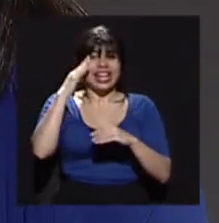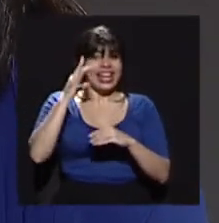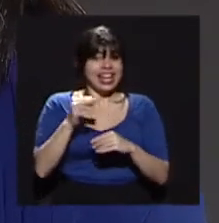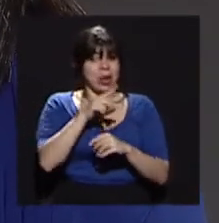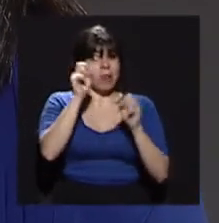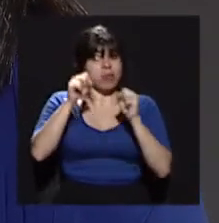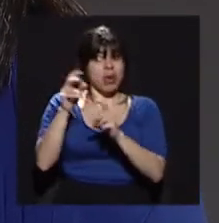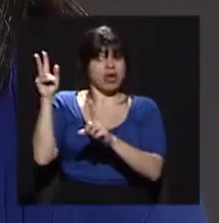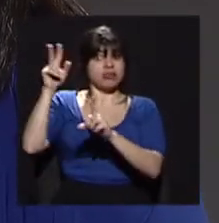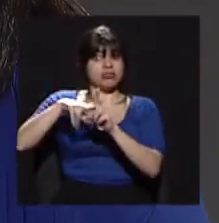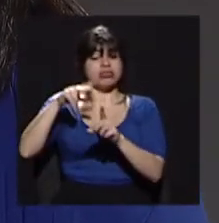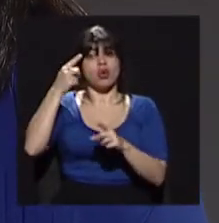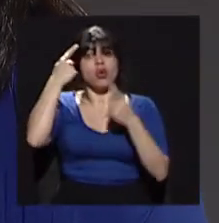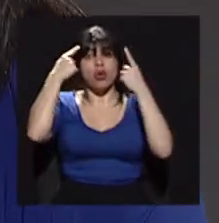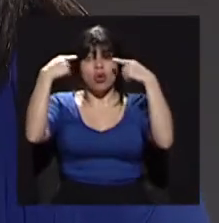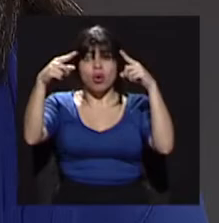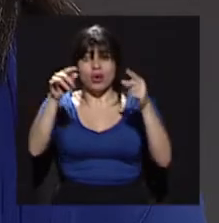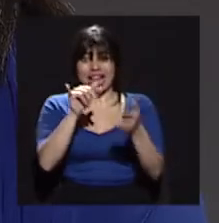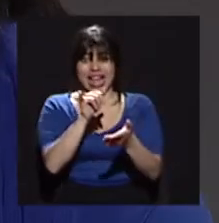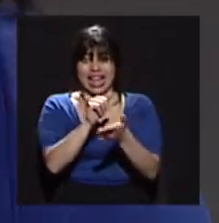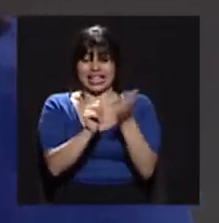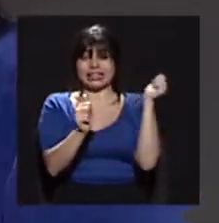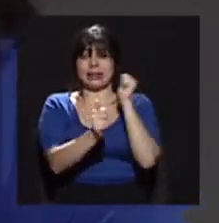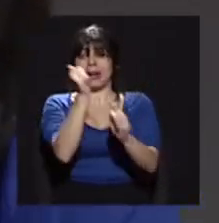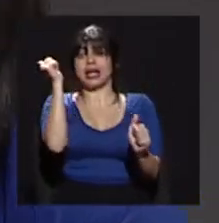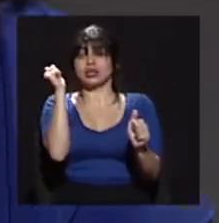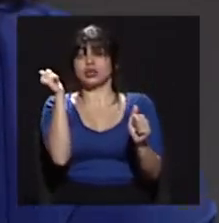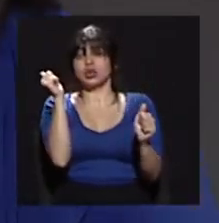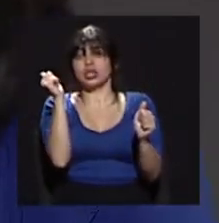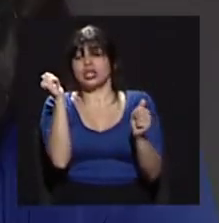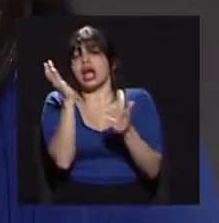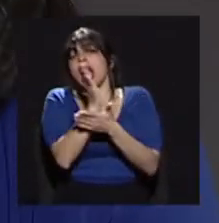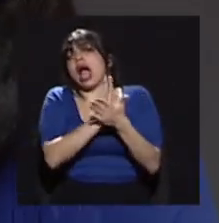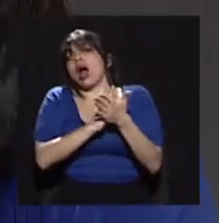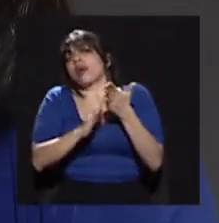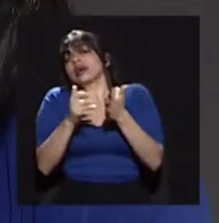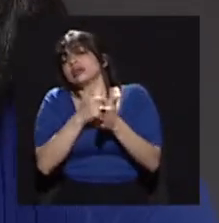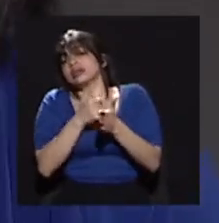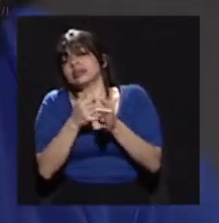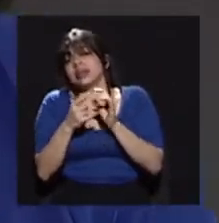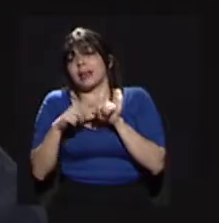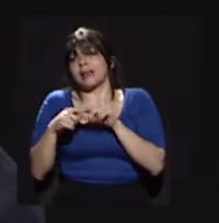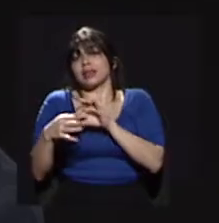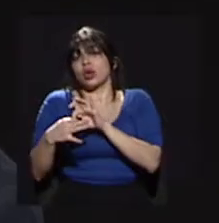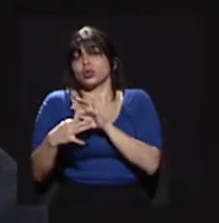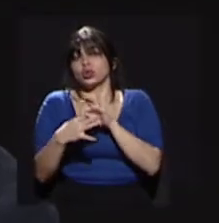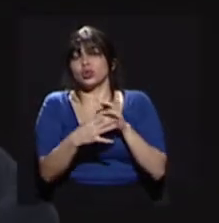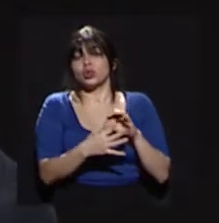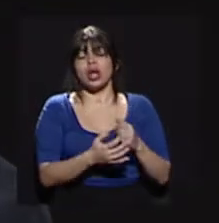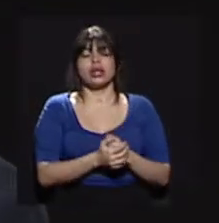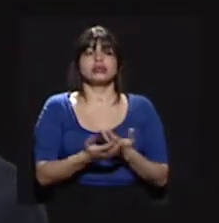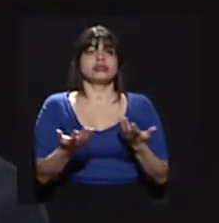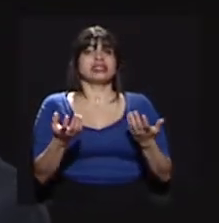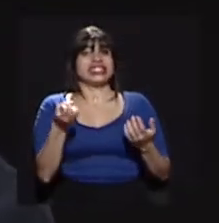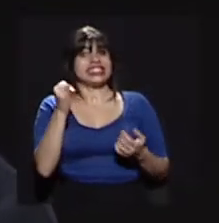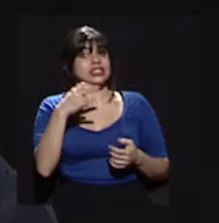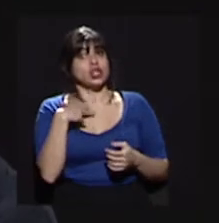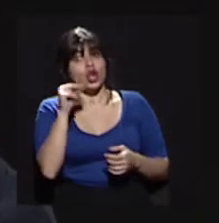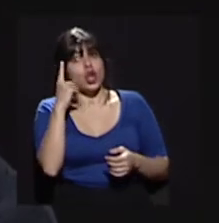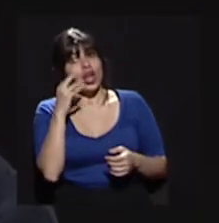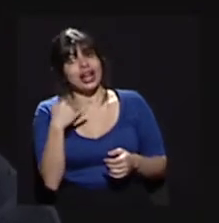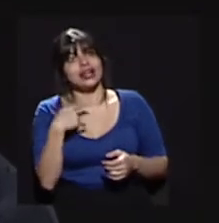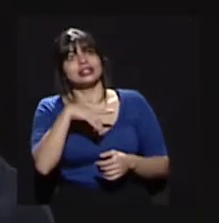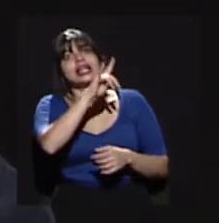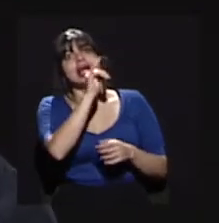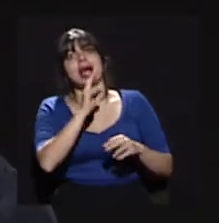lograr eso esas mayorías aunque sean endebles y coyunturales si no si no lo creyera estaría en